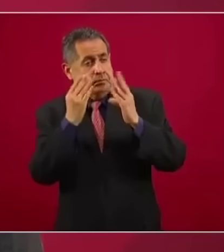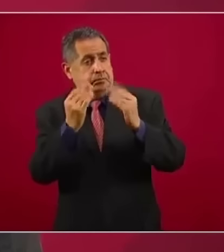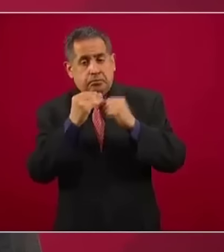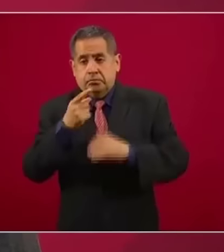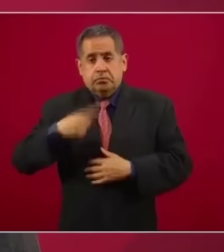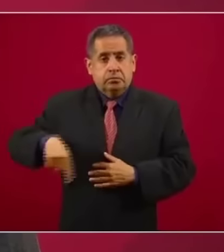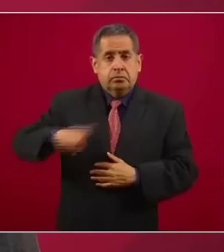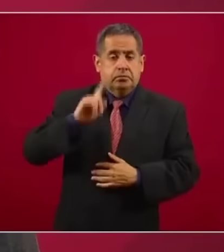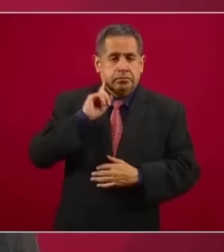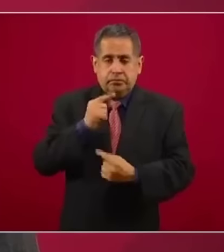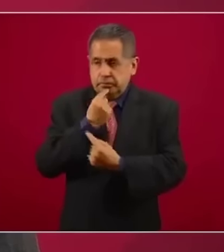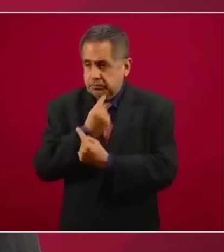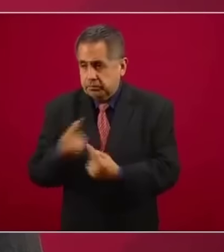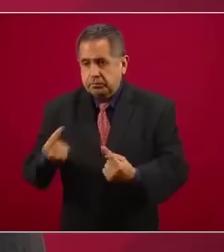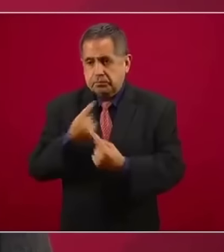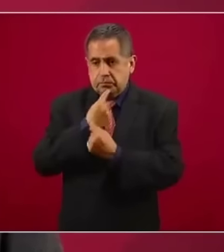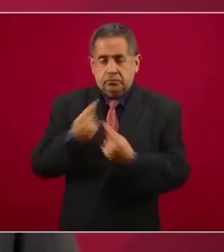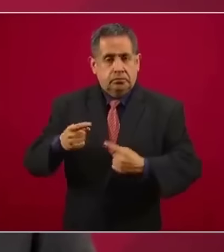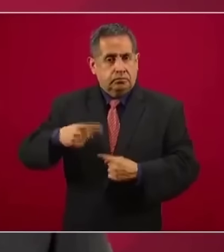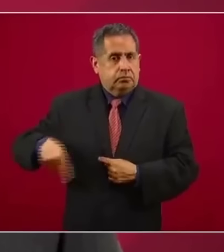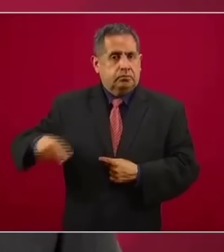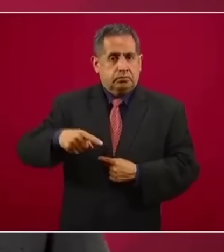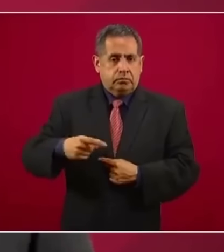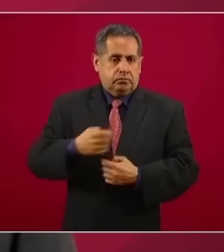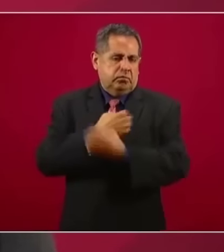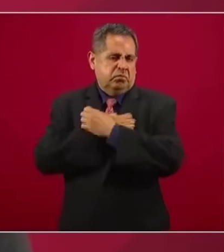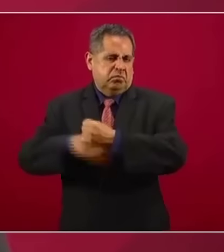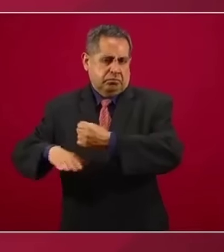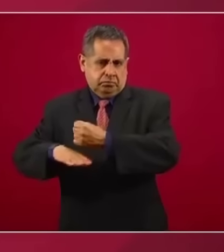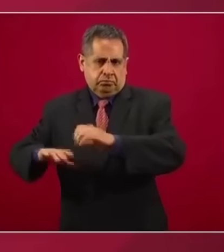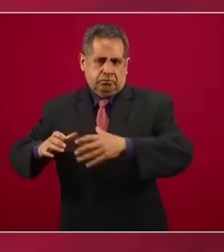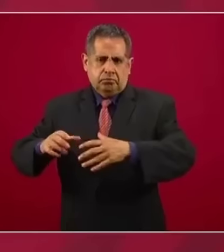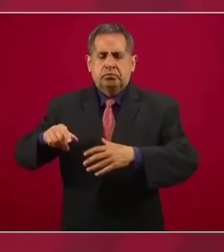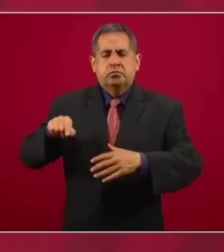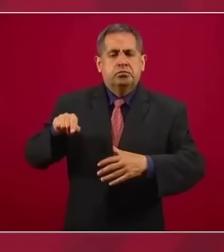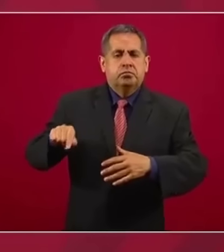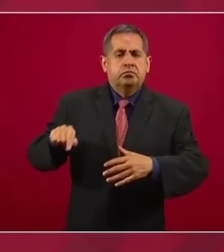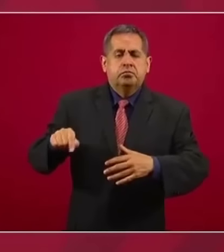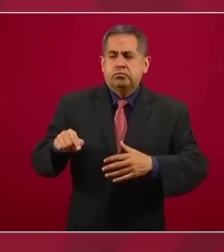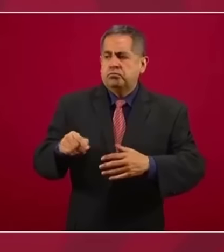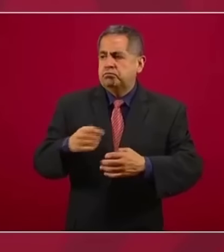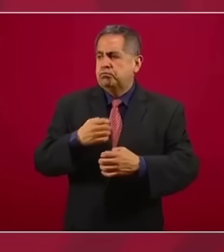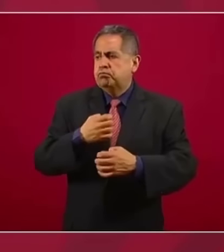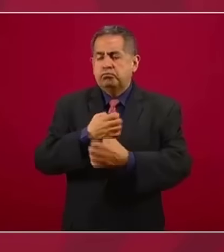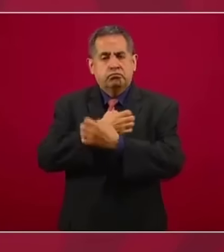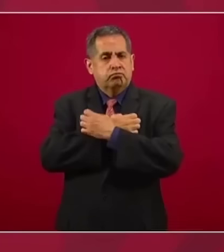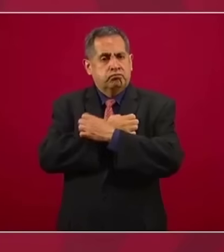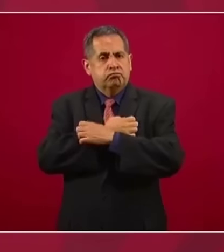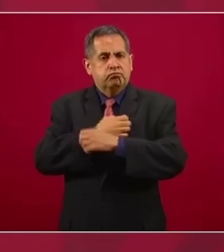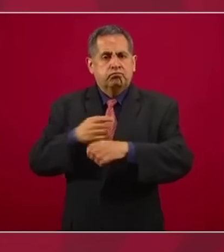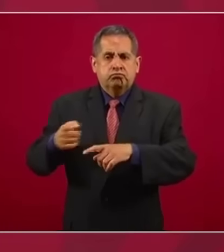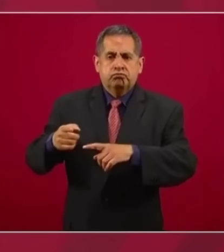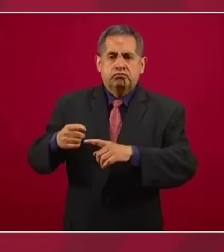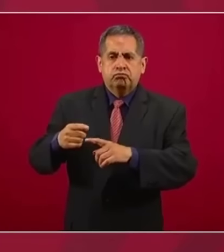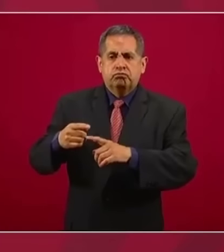niños de educación básica, de